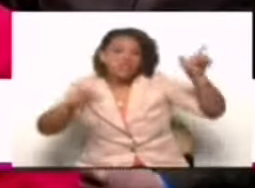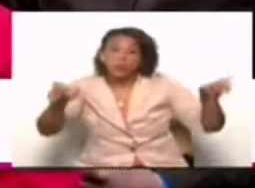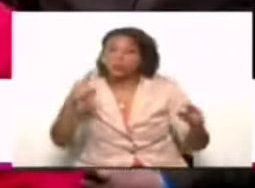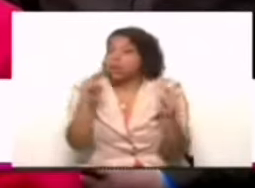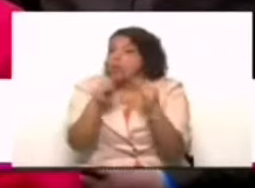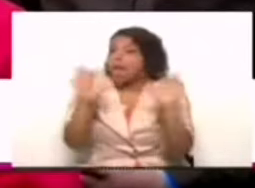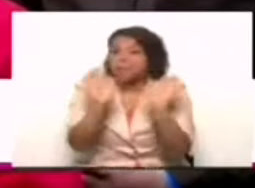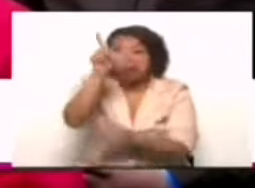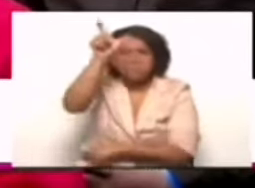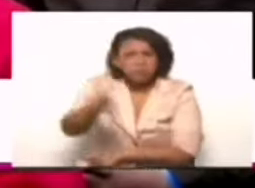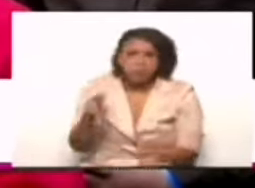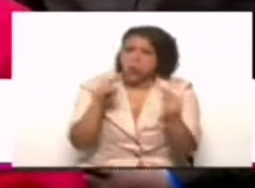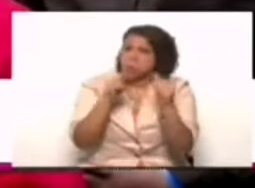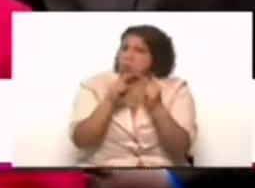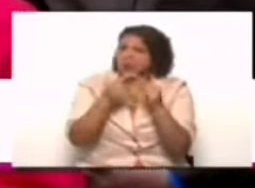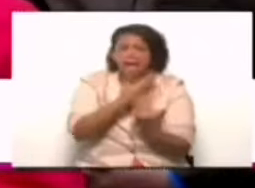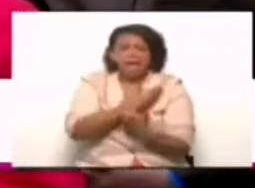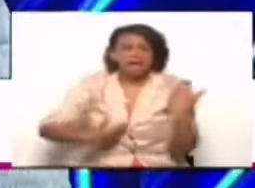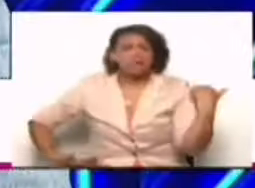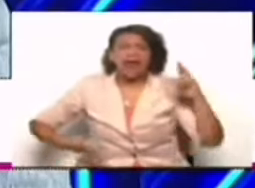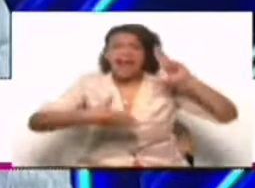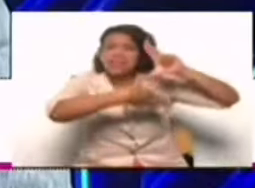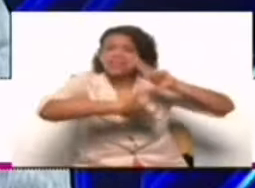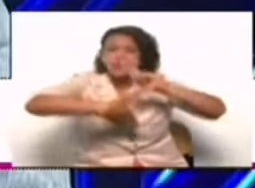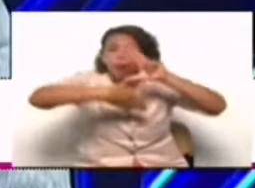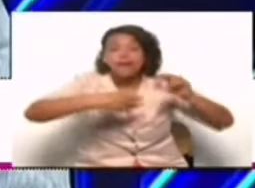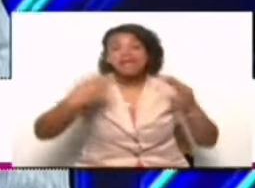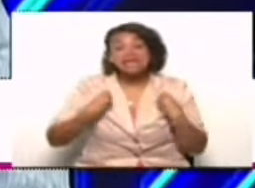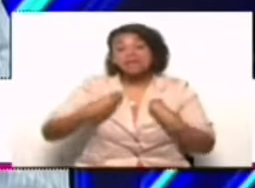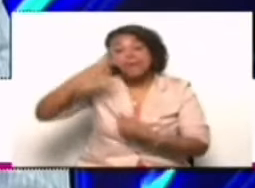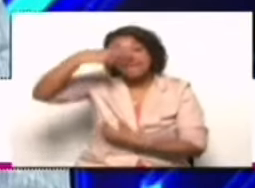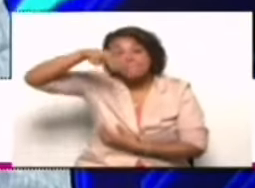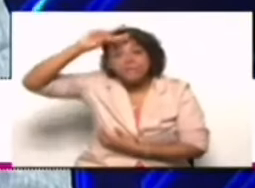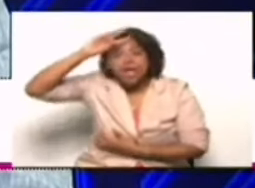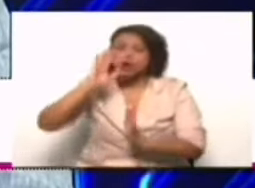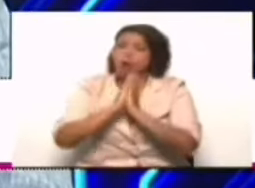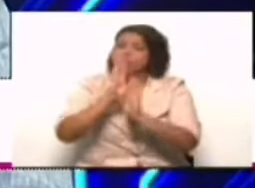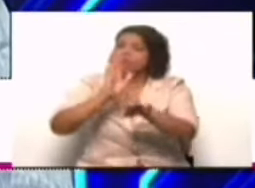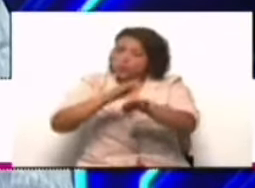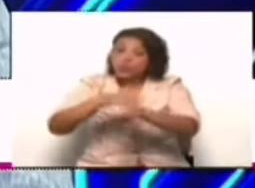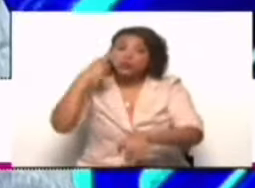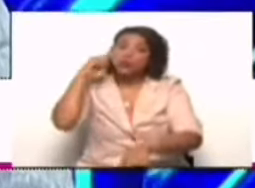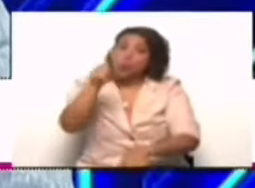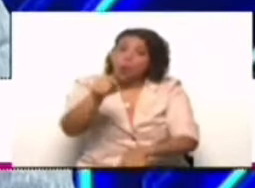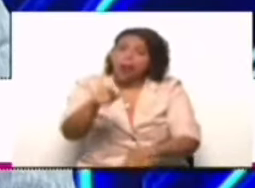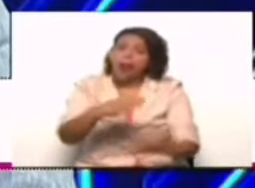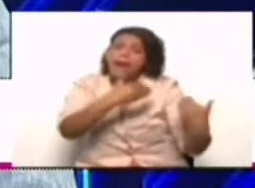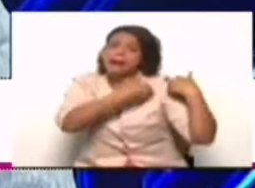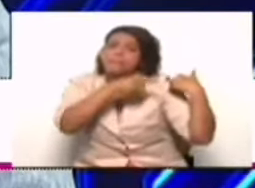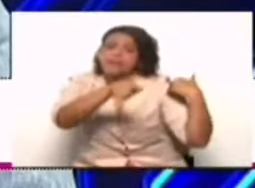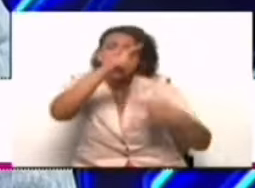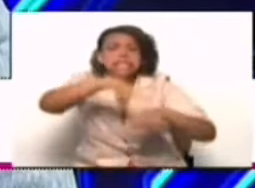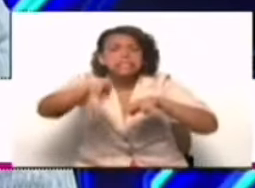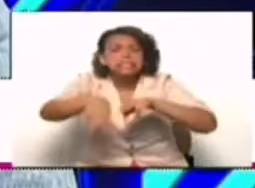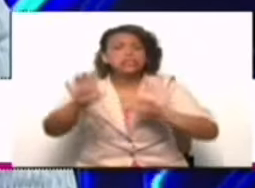conoce. Al jefe de Latinoamérica que vive en México, le digo, sobre ti recae esta muerte de estos